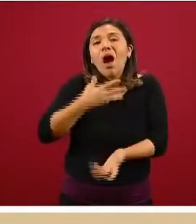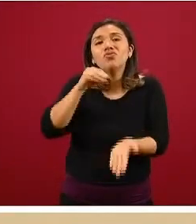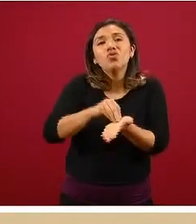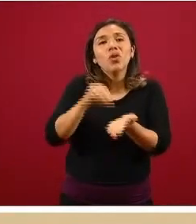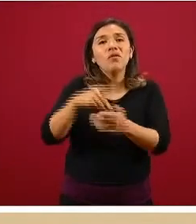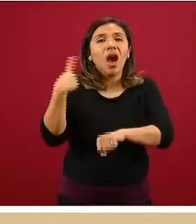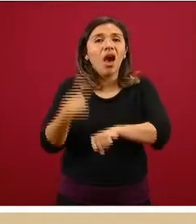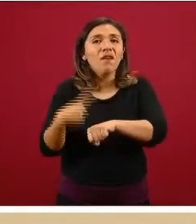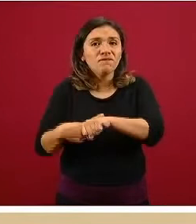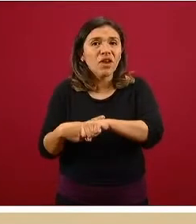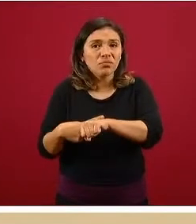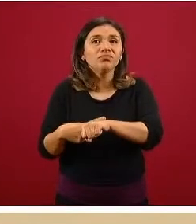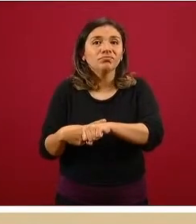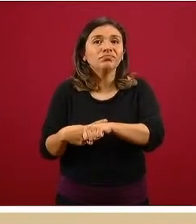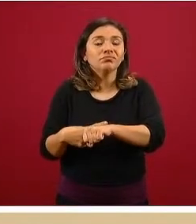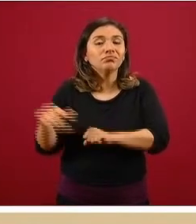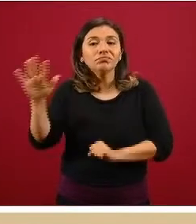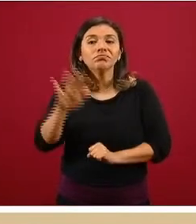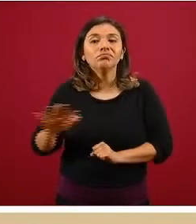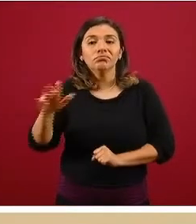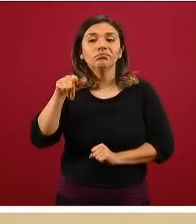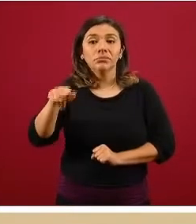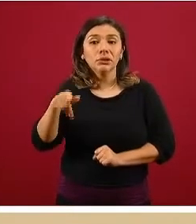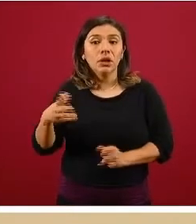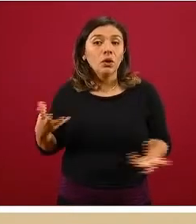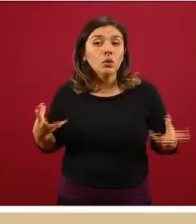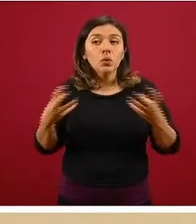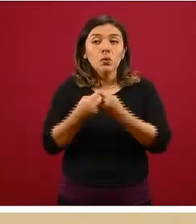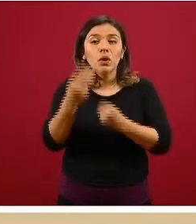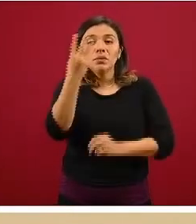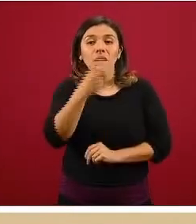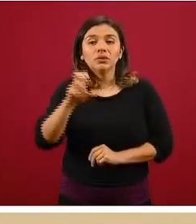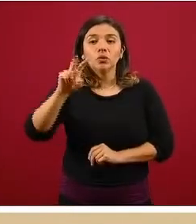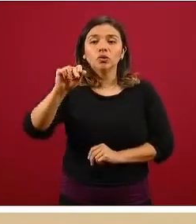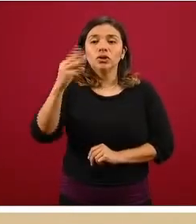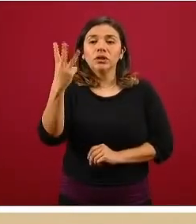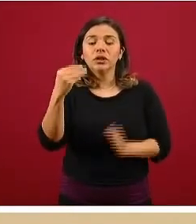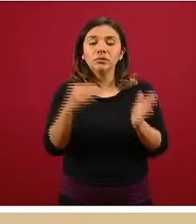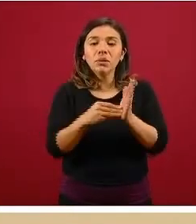activa y tenemos un total de